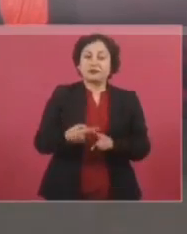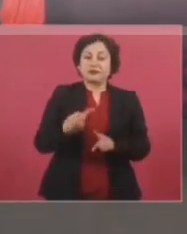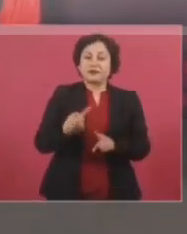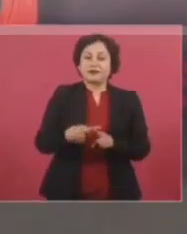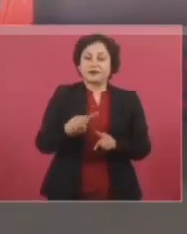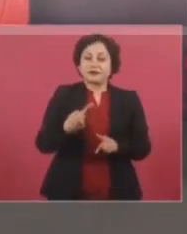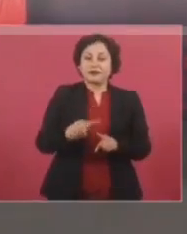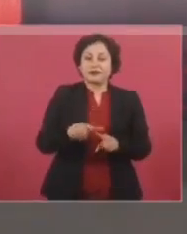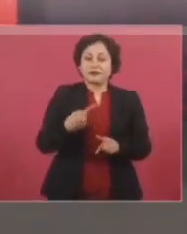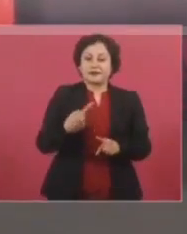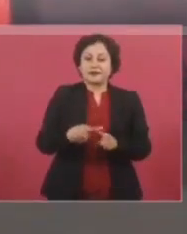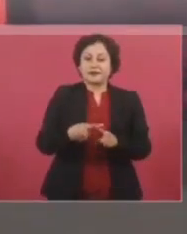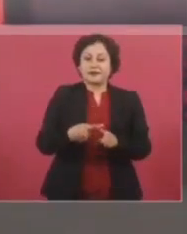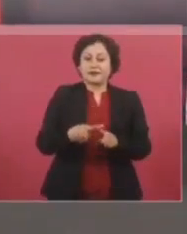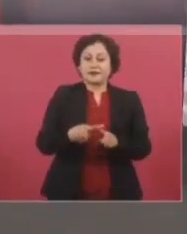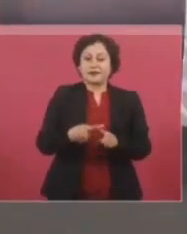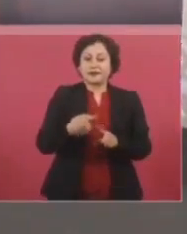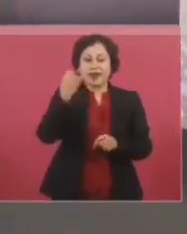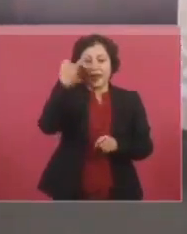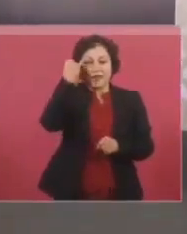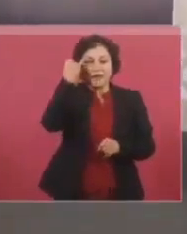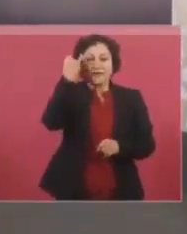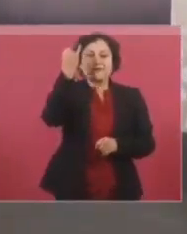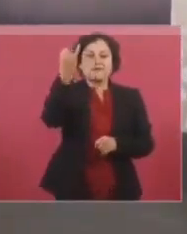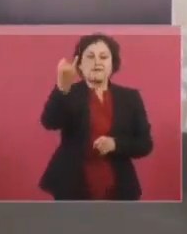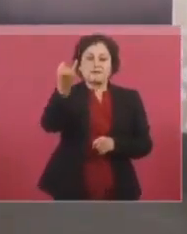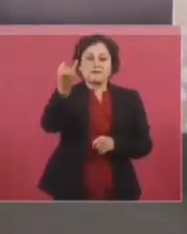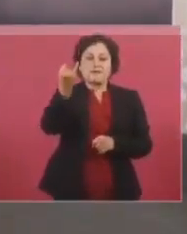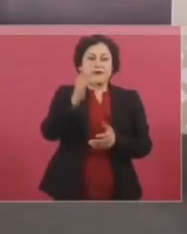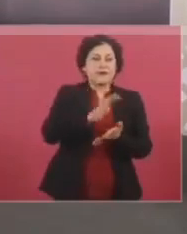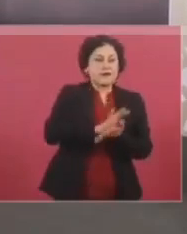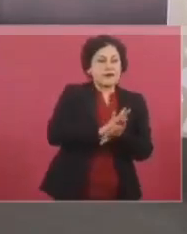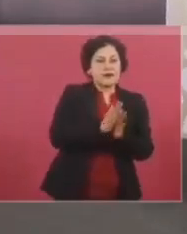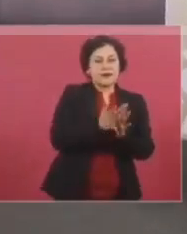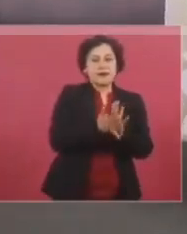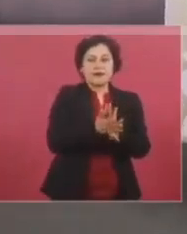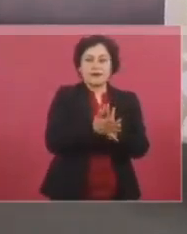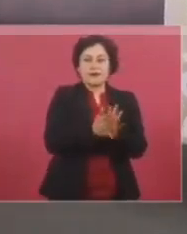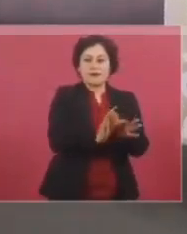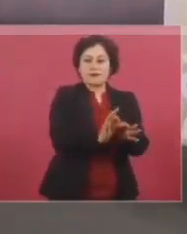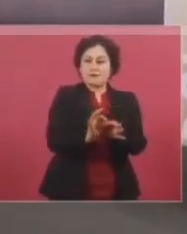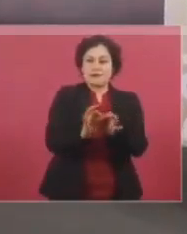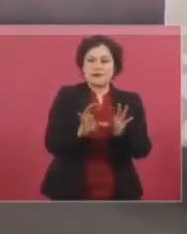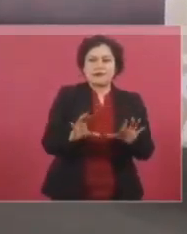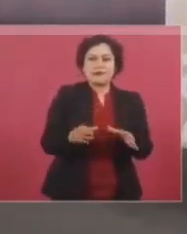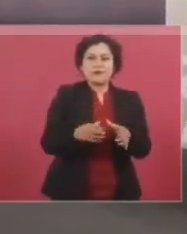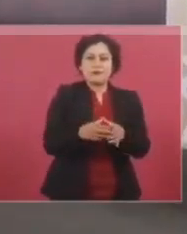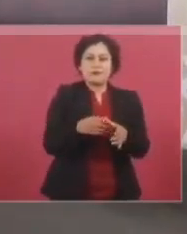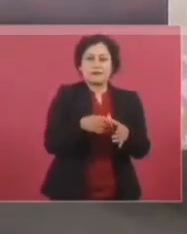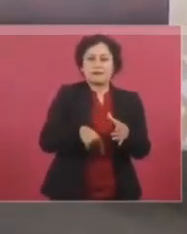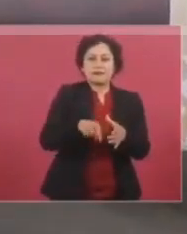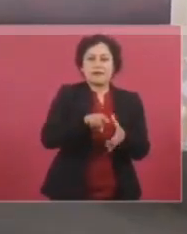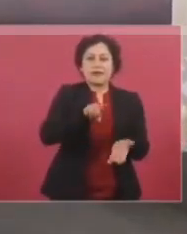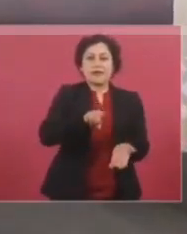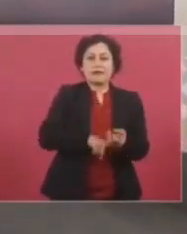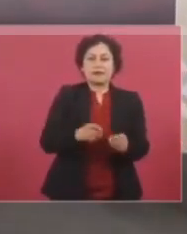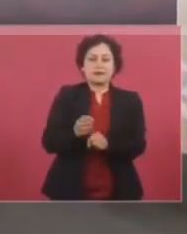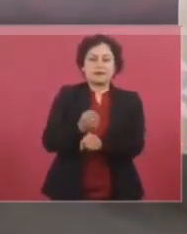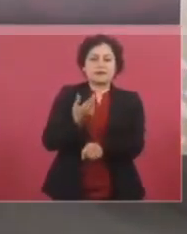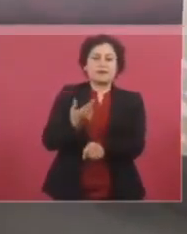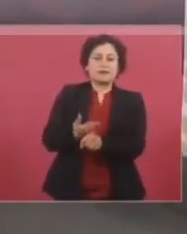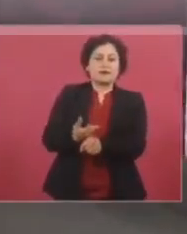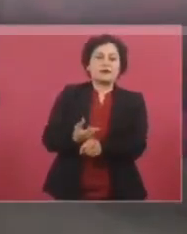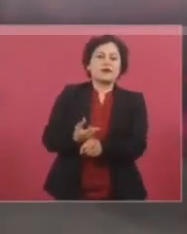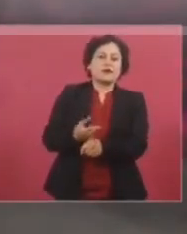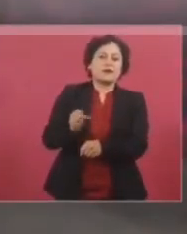repetir, Vicente Fox cuando dijo hay que sacar al PRI de los pinos, lo lograron, lo logró mejor dicho. Bueno, lo